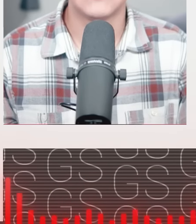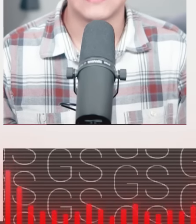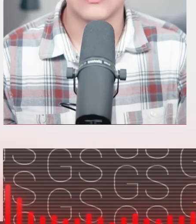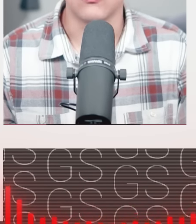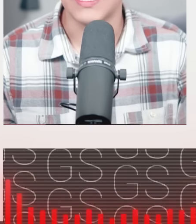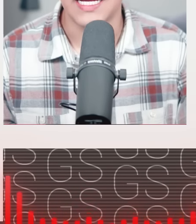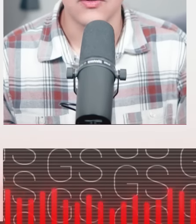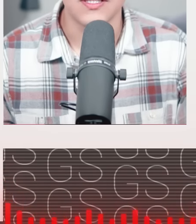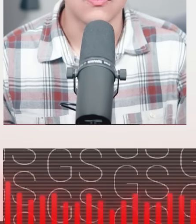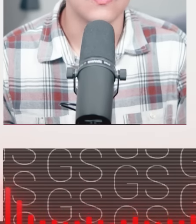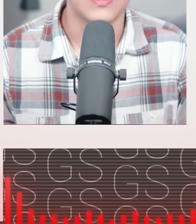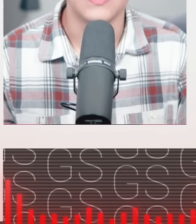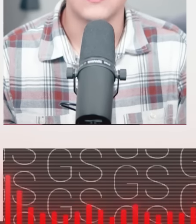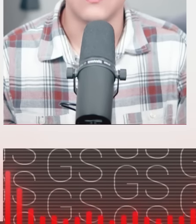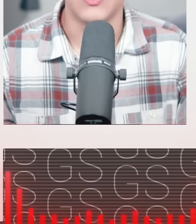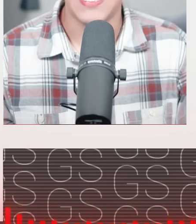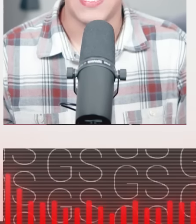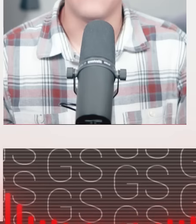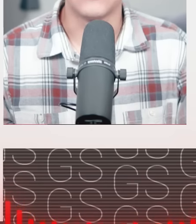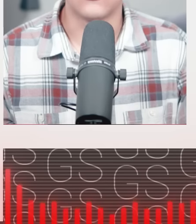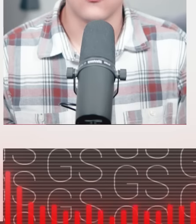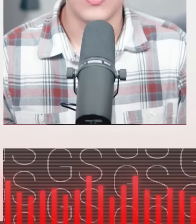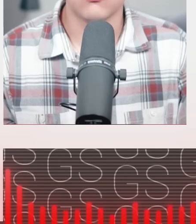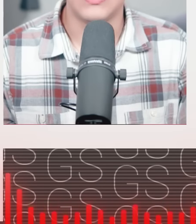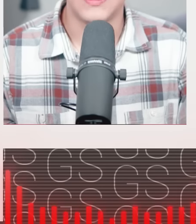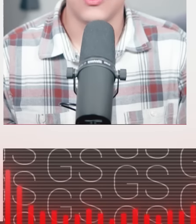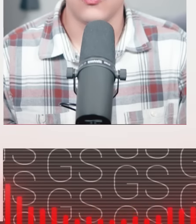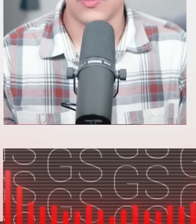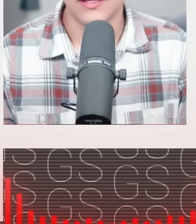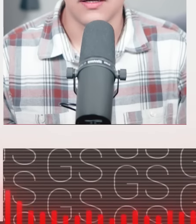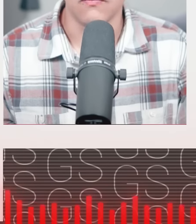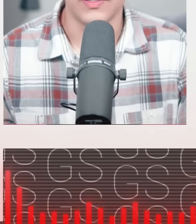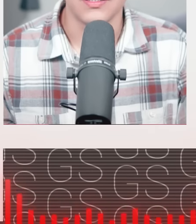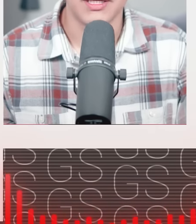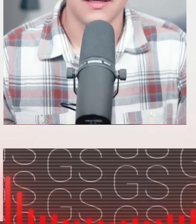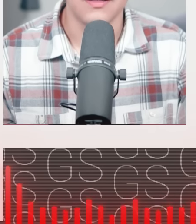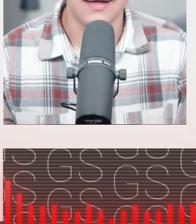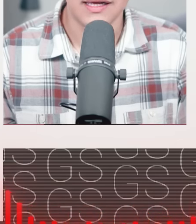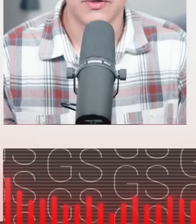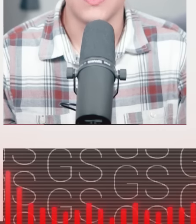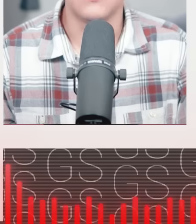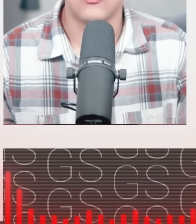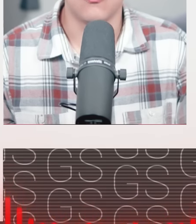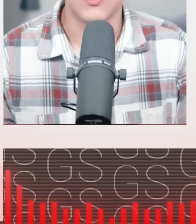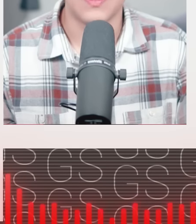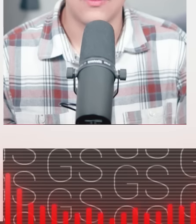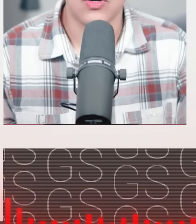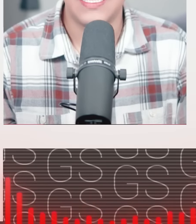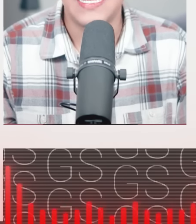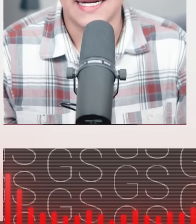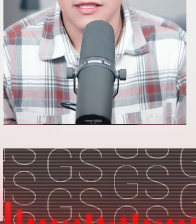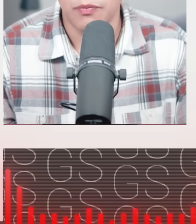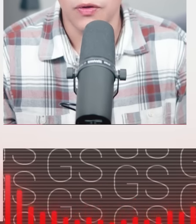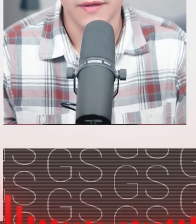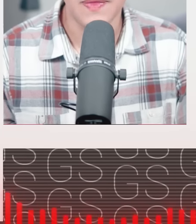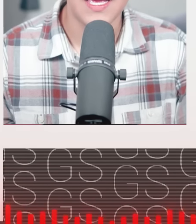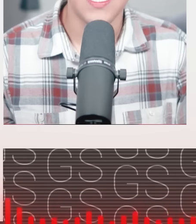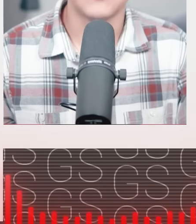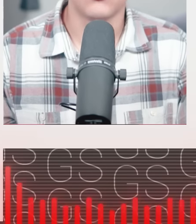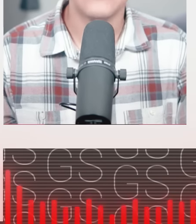más resultados. Esto es lo que dice. Y bueno, ante todo esto, el día de hoy, durante la conferencia mañanera, el presidente López Obrador le